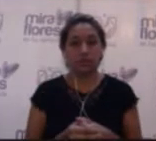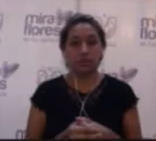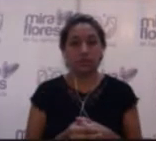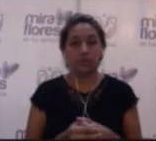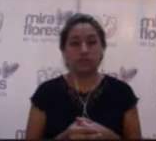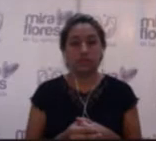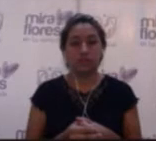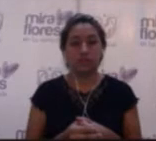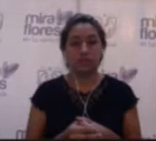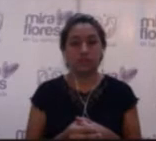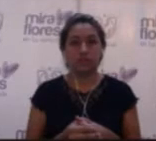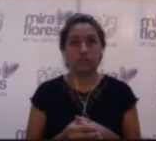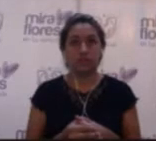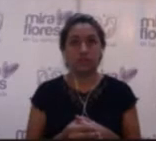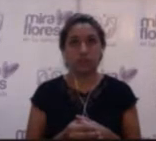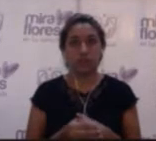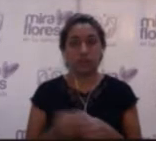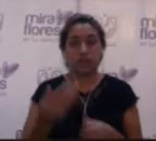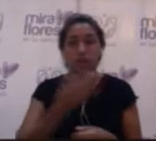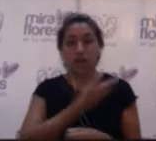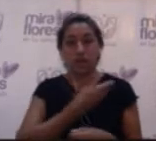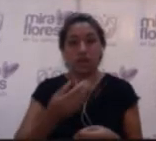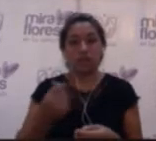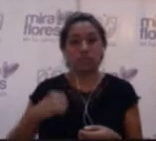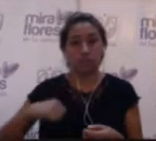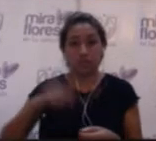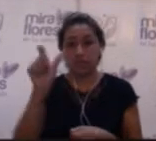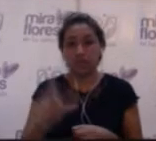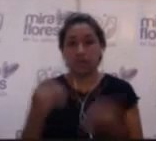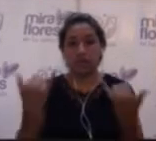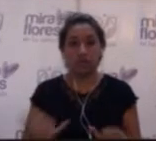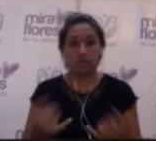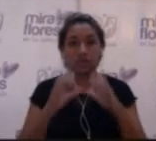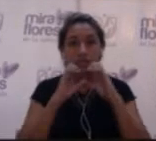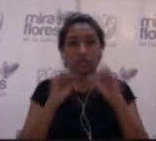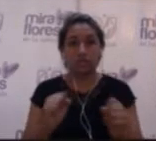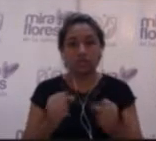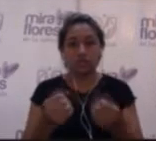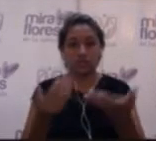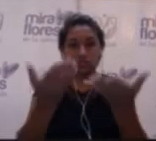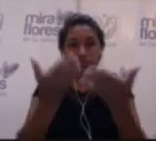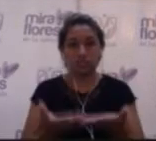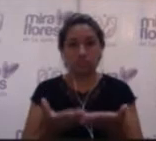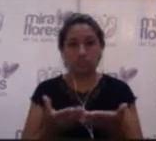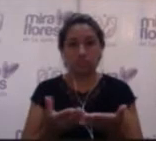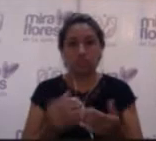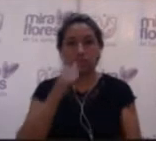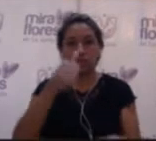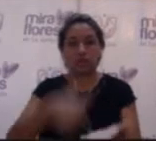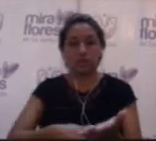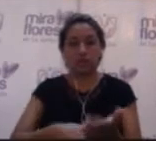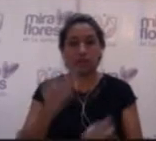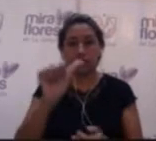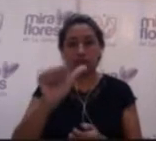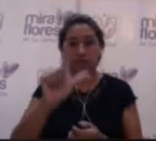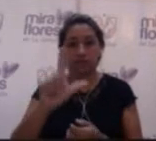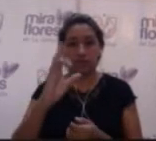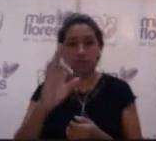Estación despacho. Señor alcalde, la Secretaría General ha recibido una carta remitida por el regidor Alfredo Lee